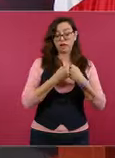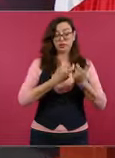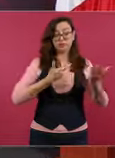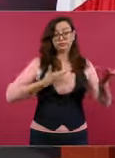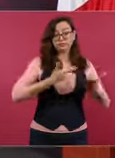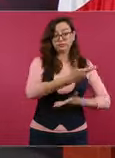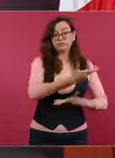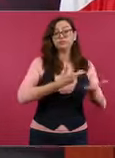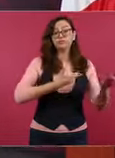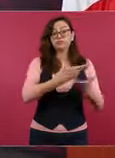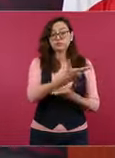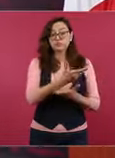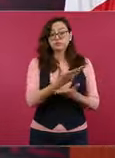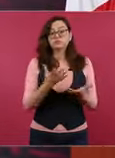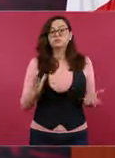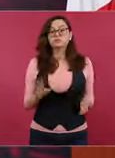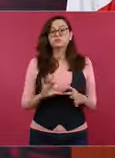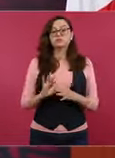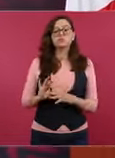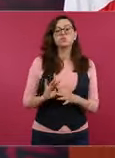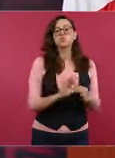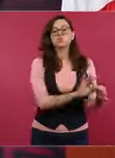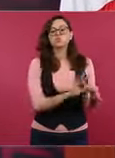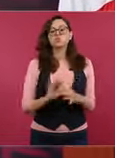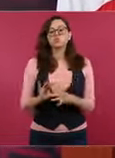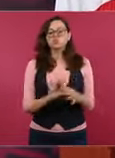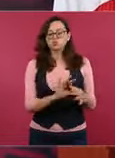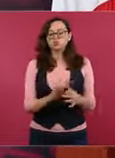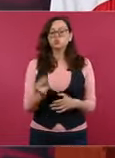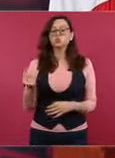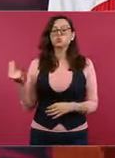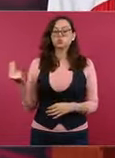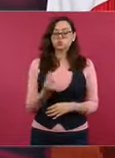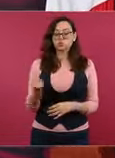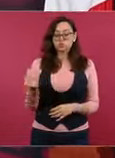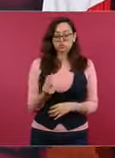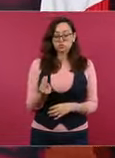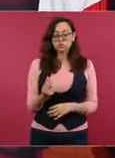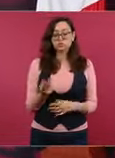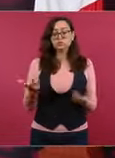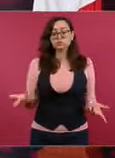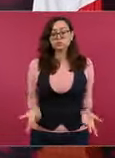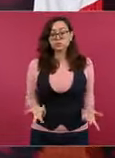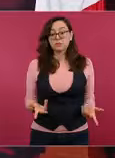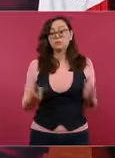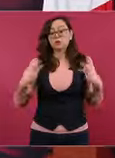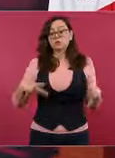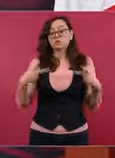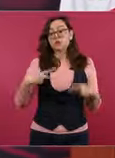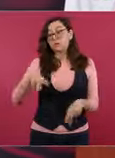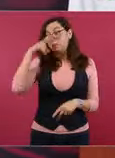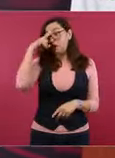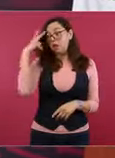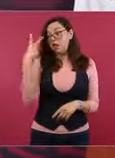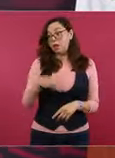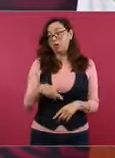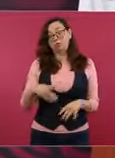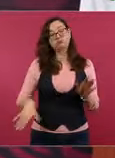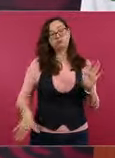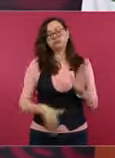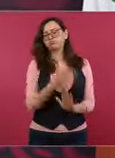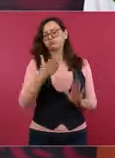Nos necesitamos, nos complementamos, viven 40 millones de mexicanos en Estados